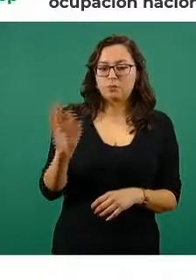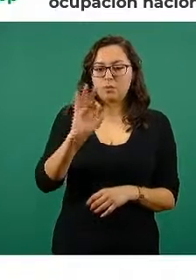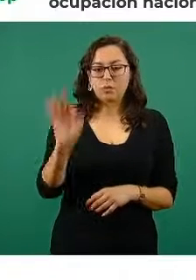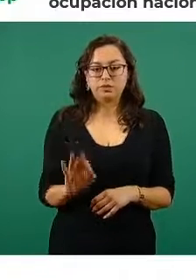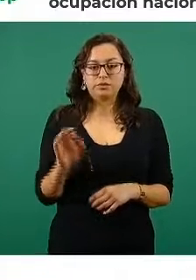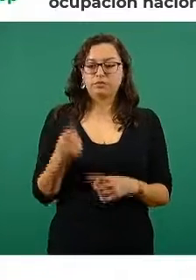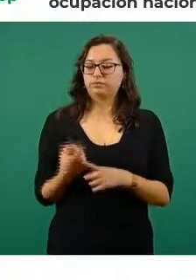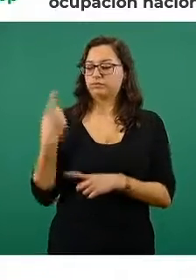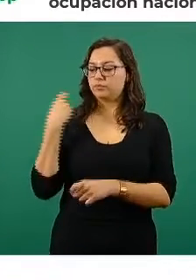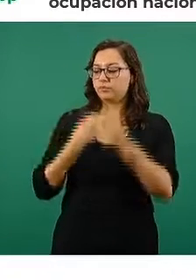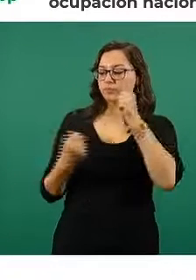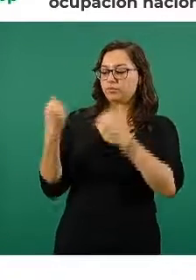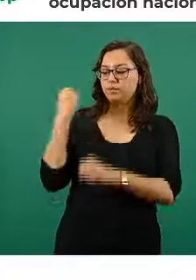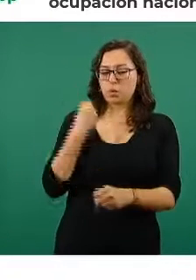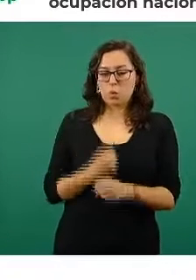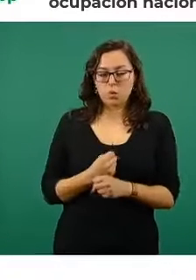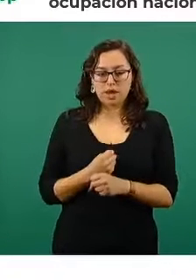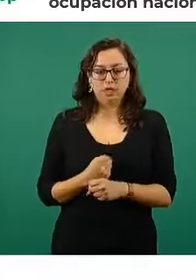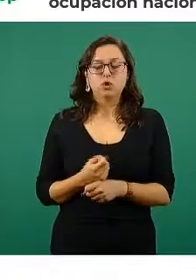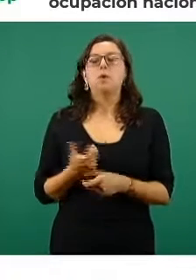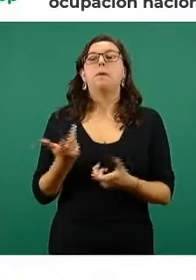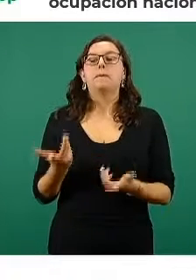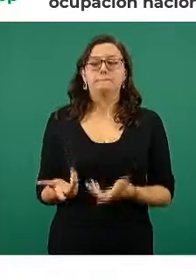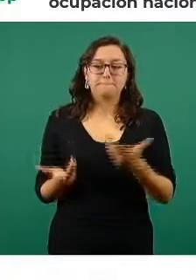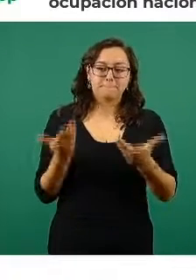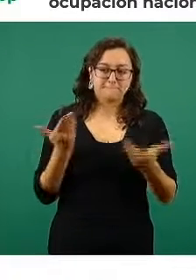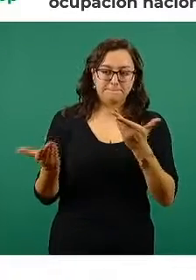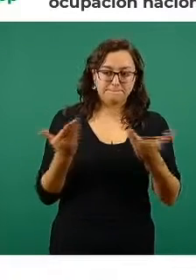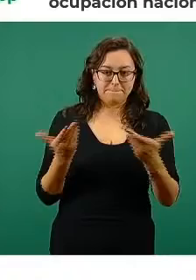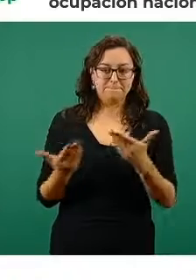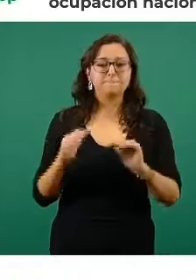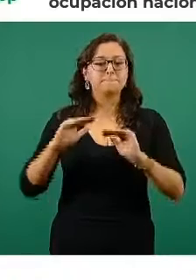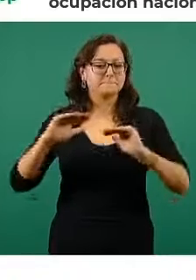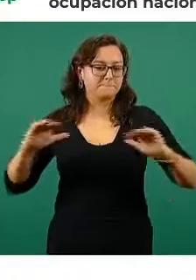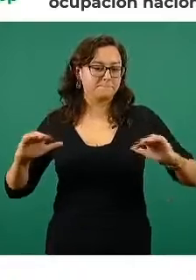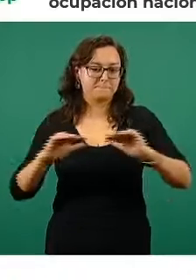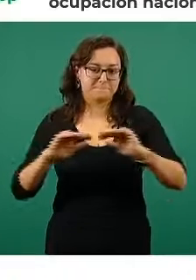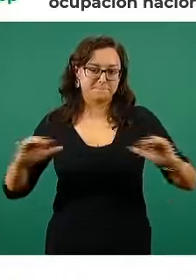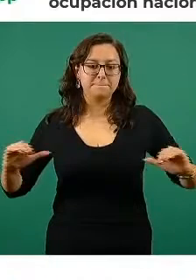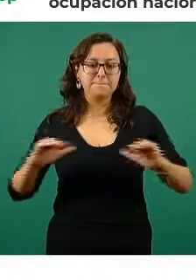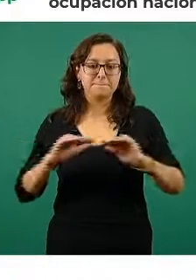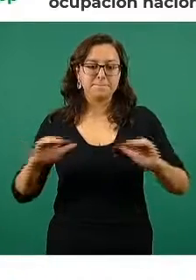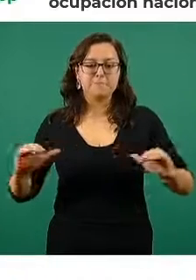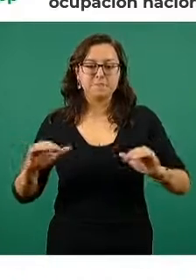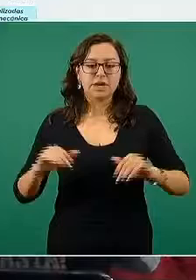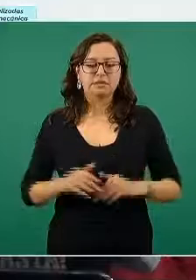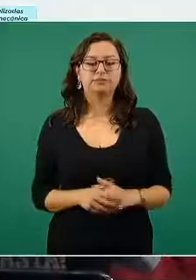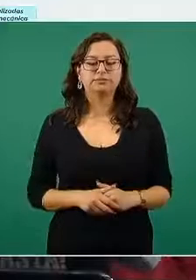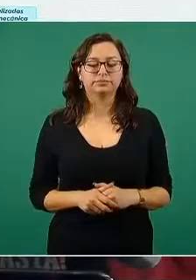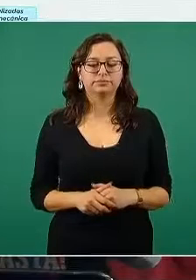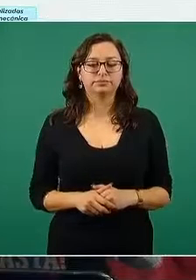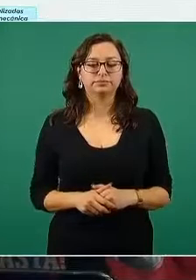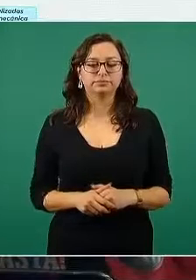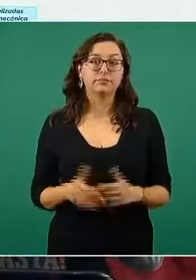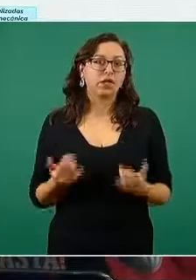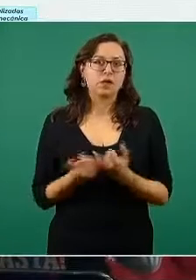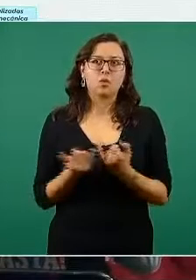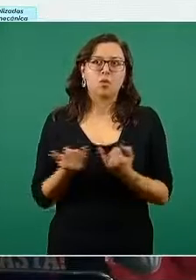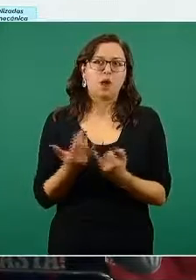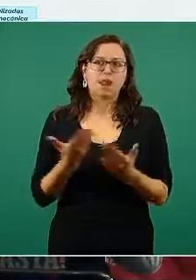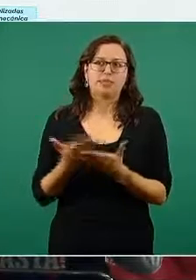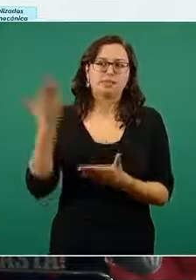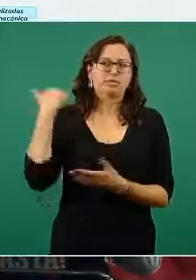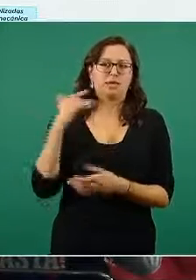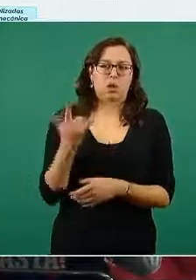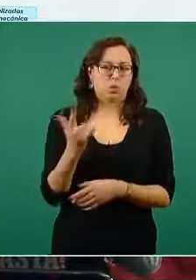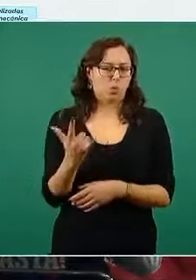año pasado en esa primera carga importante de ocupación hospitalaria aproximadamente a fines del mes de